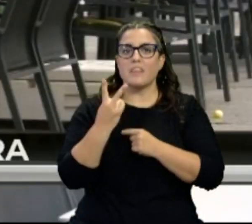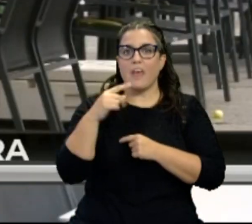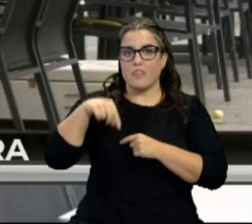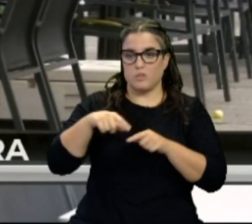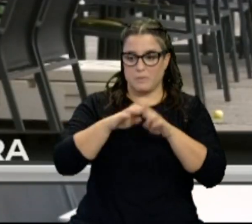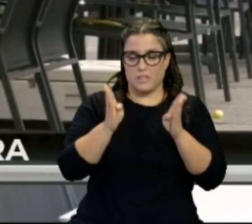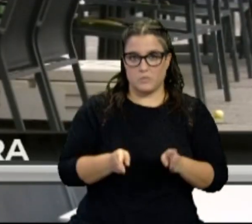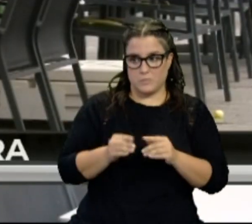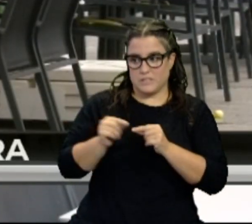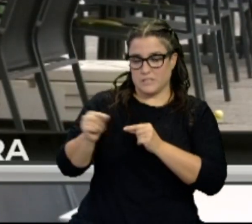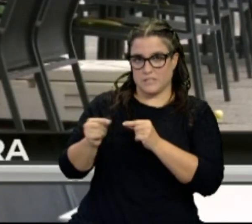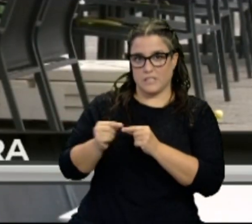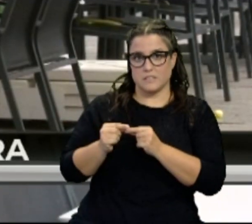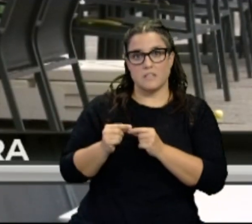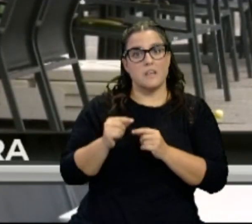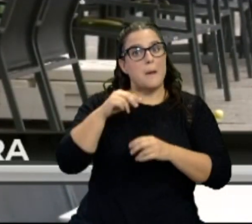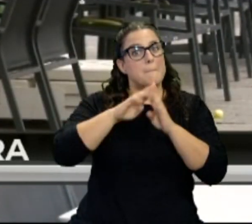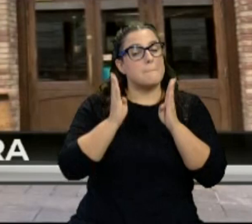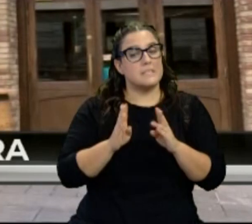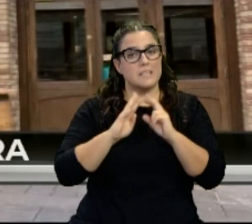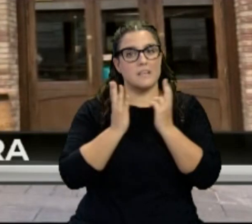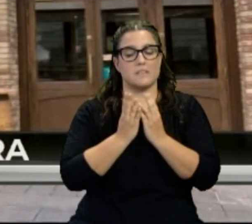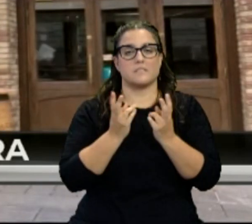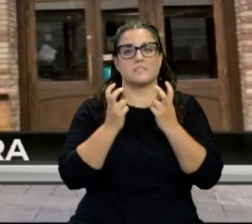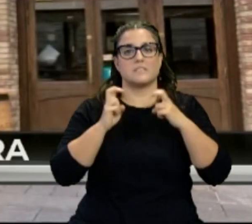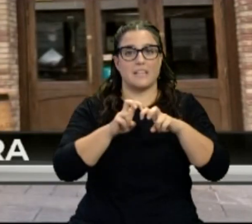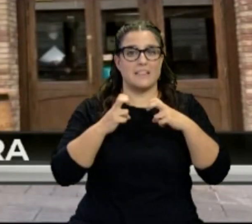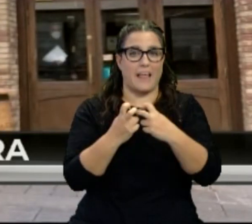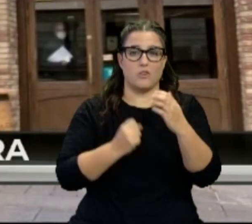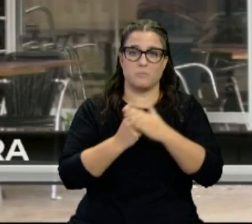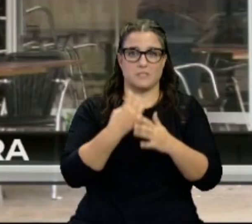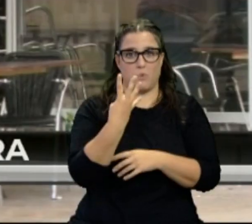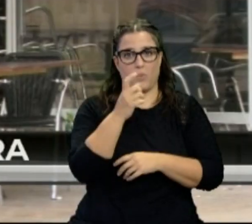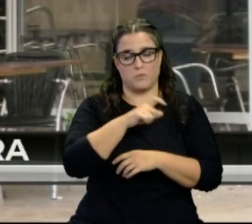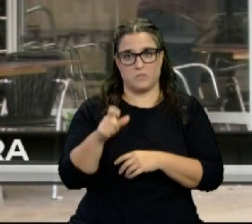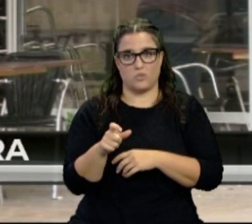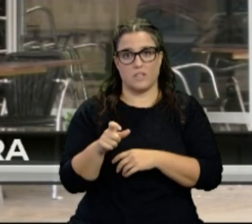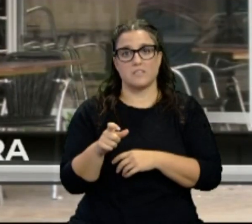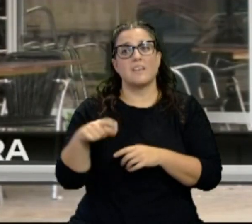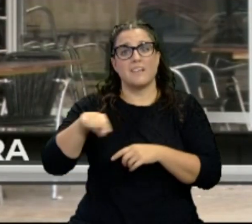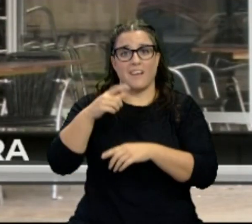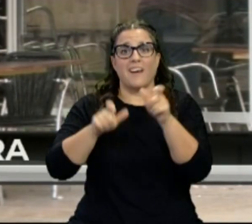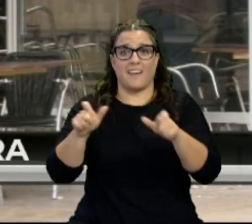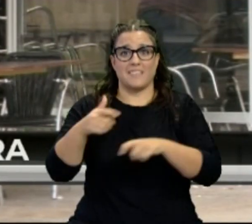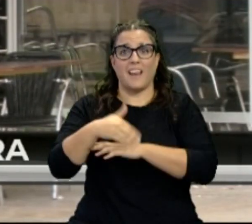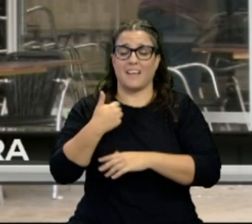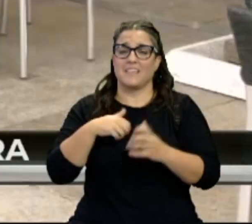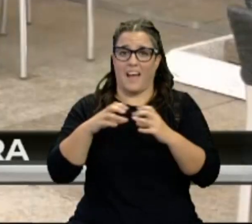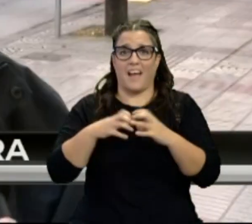mesas en las que habrá un máximo de 4 personas. En la calle, con ganas de que levanten ya las persianas.